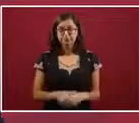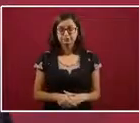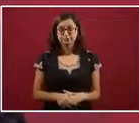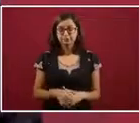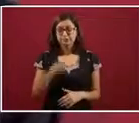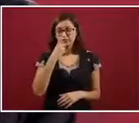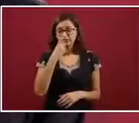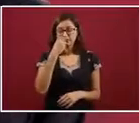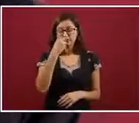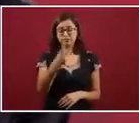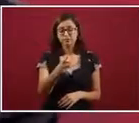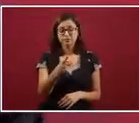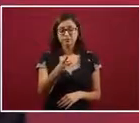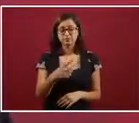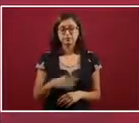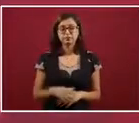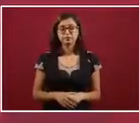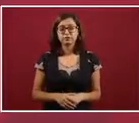porque nada